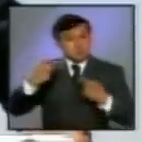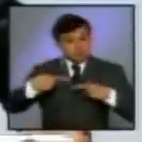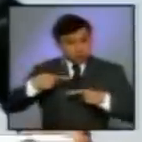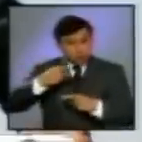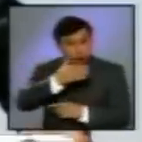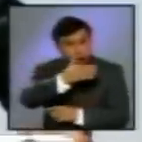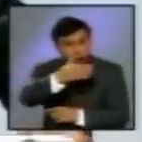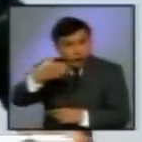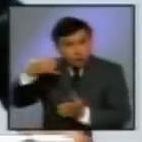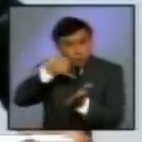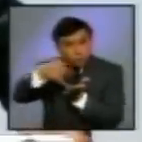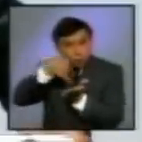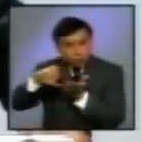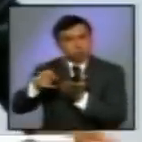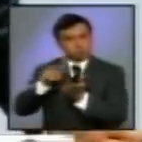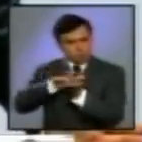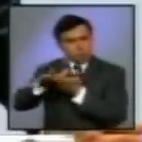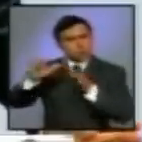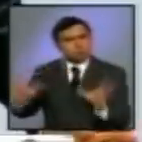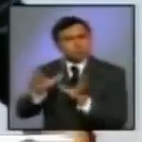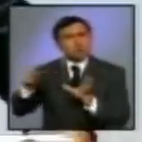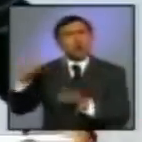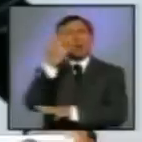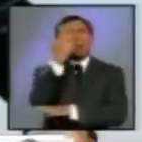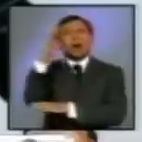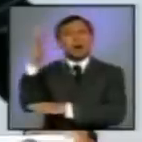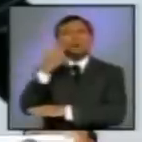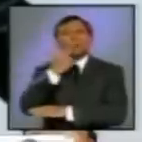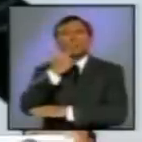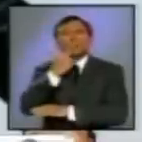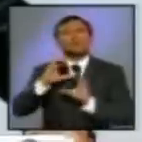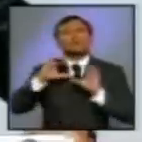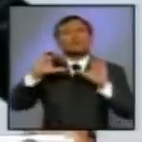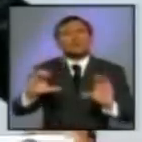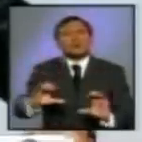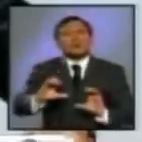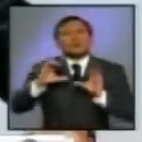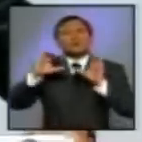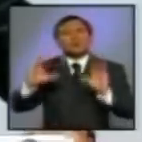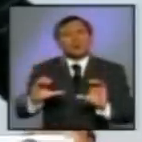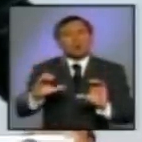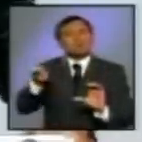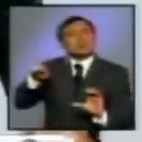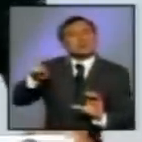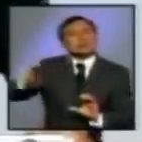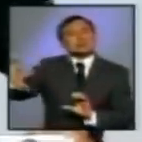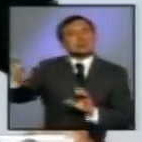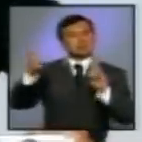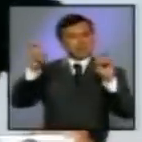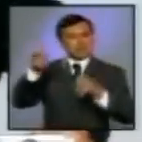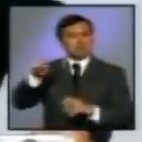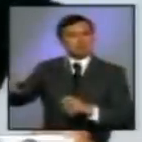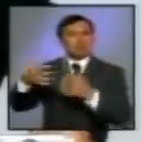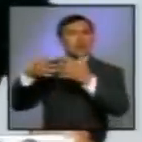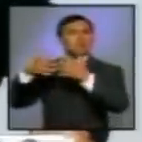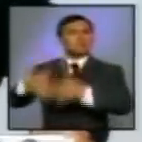campo a conservar nuestros bosques, lo que yo denomino nuestras fábricas de agua. Esta es la doble